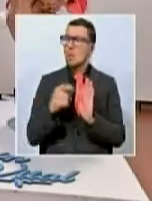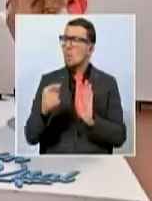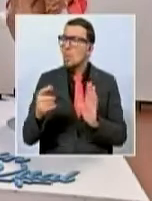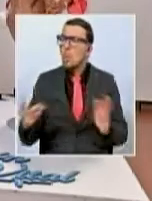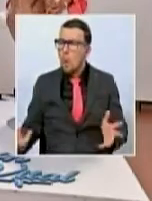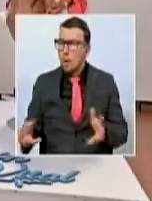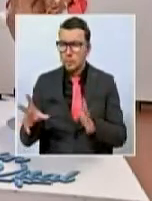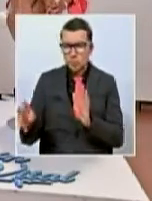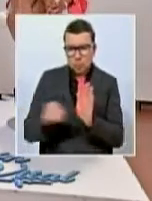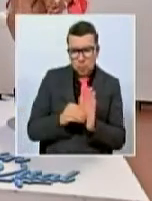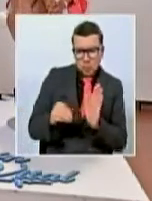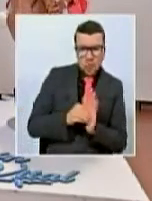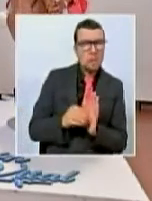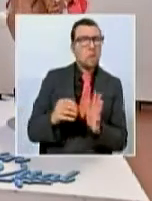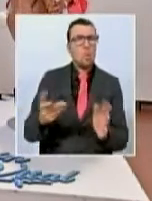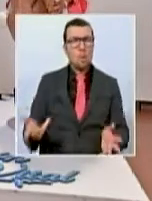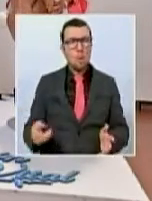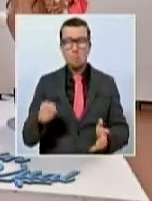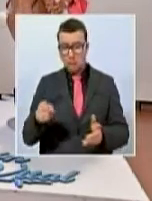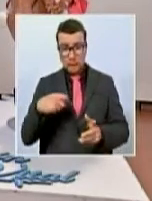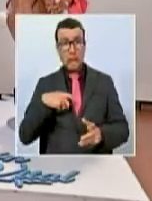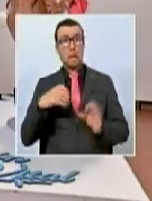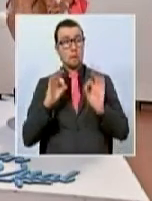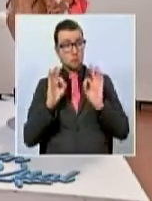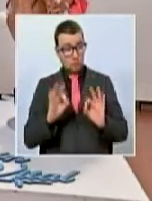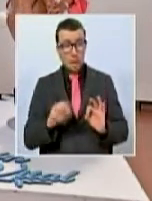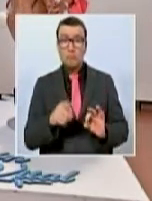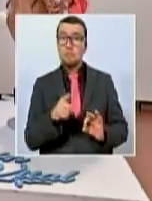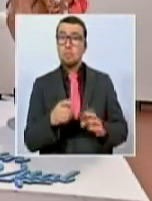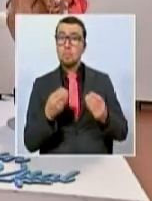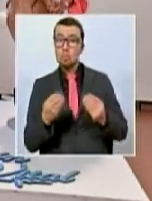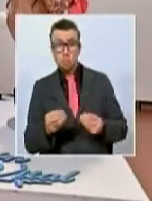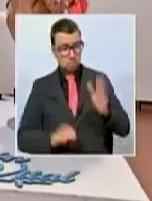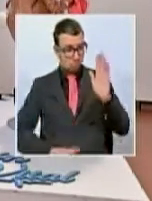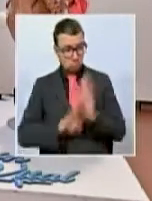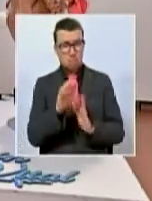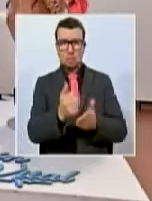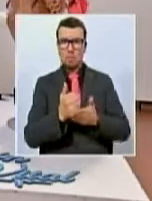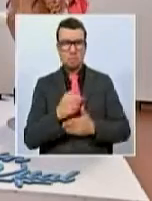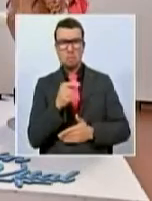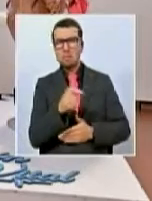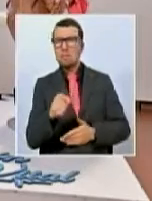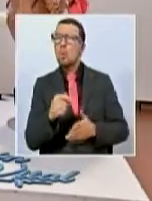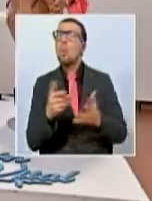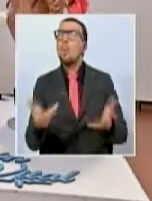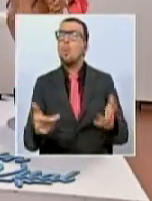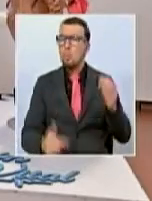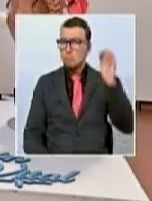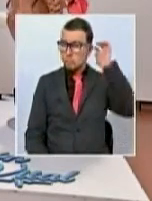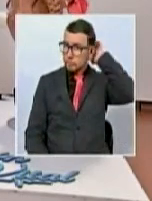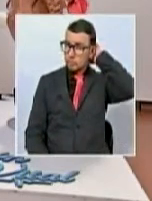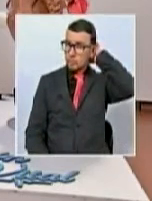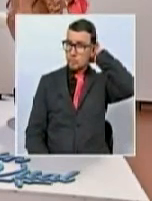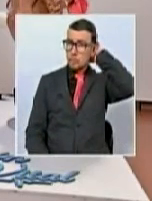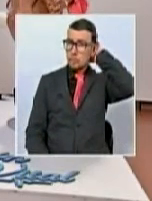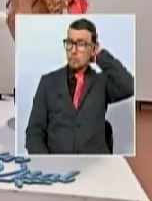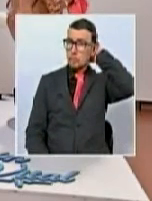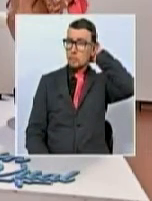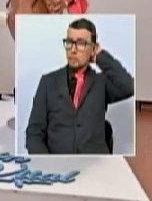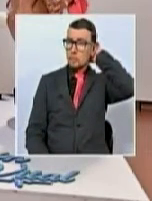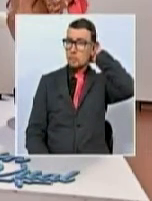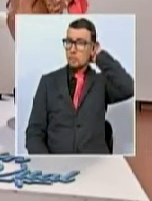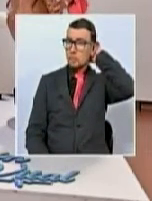se extrae? ¿Qué es lo que tiene tantos efectos terapéuticos? Sí, bueno, definitivamente el tema de la marihuana,